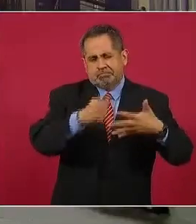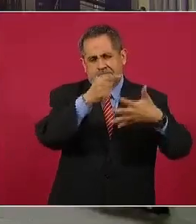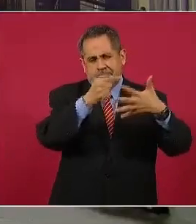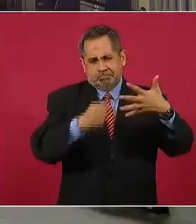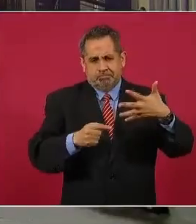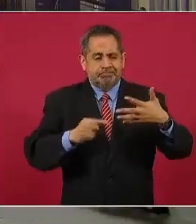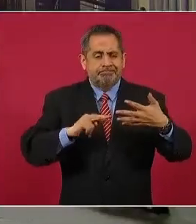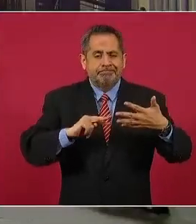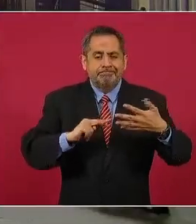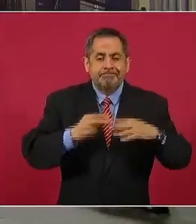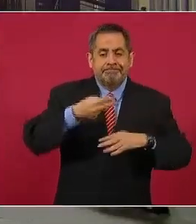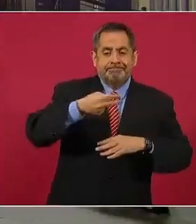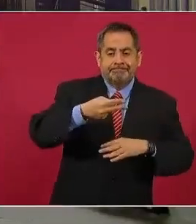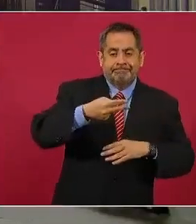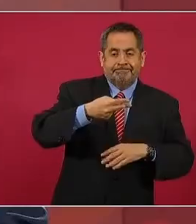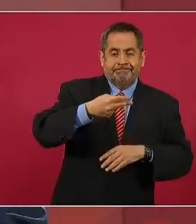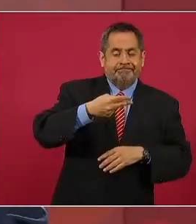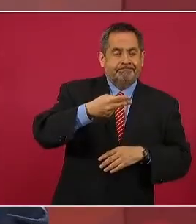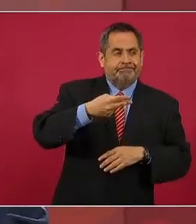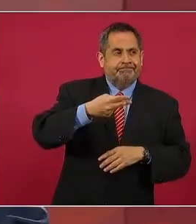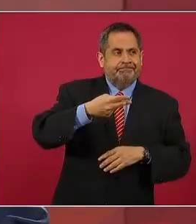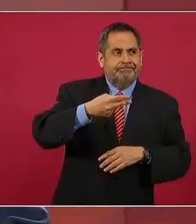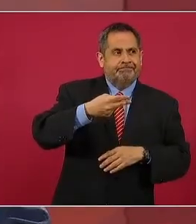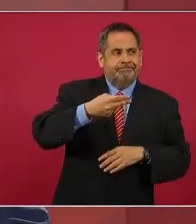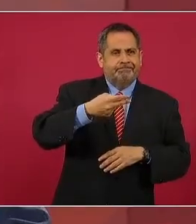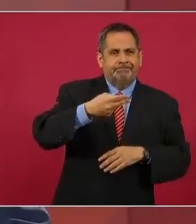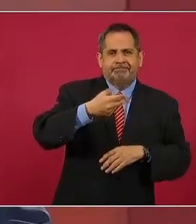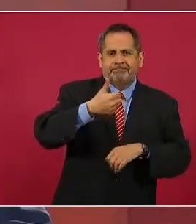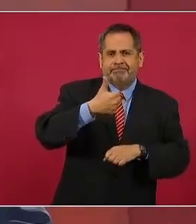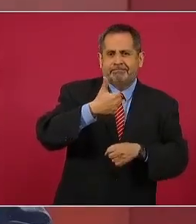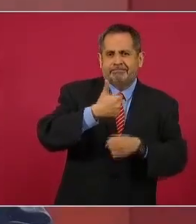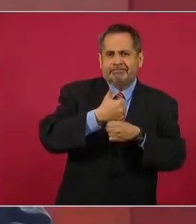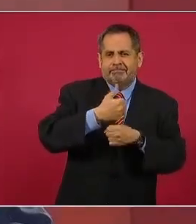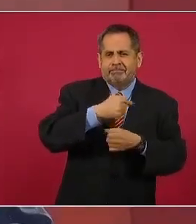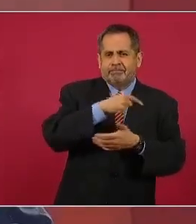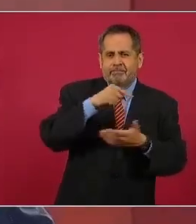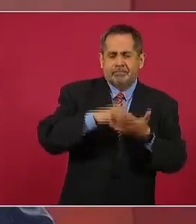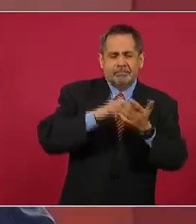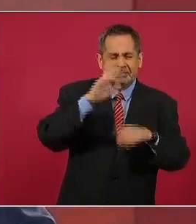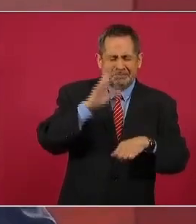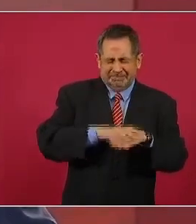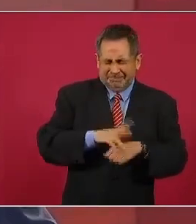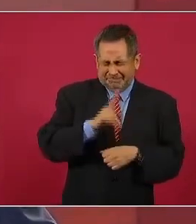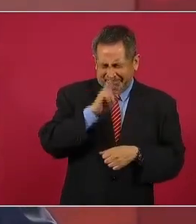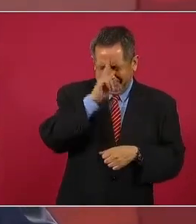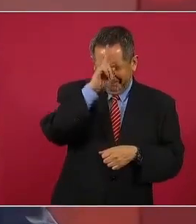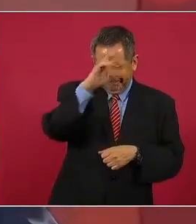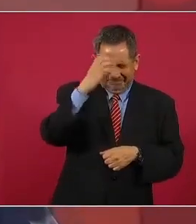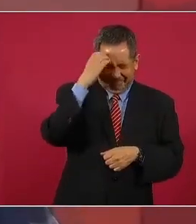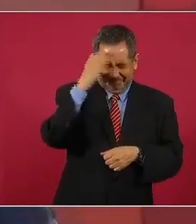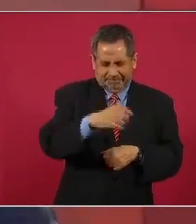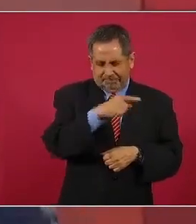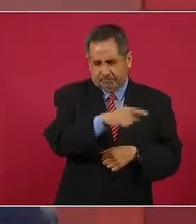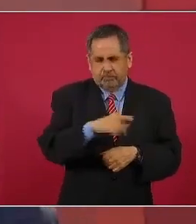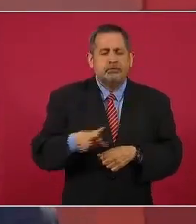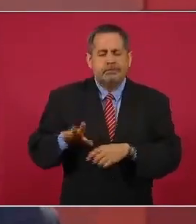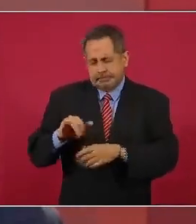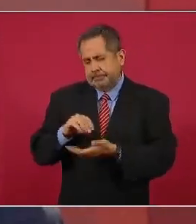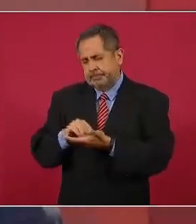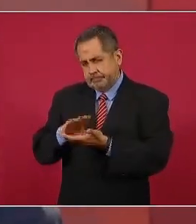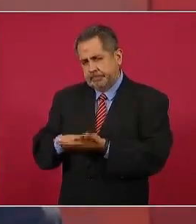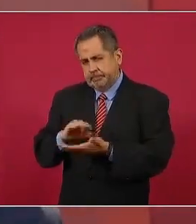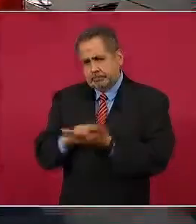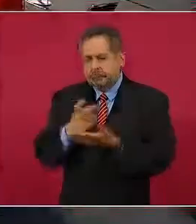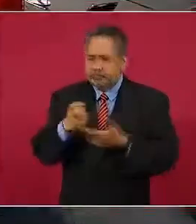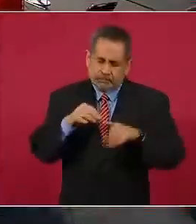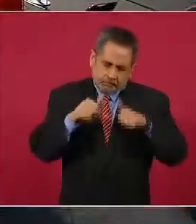Séptimo. Y ahora pasó a estar entre los 6 con más violencia. Sí, lo tenemos registrado, eso